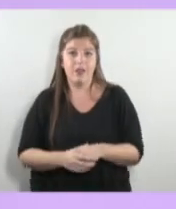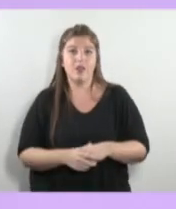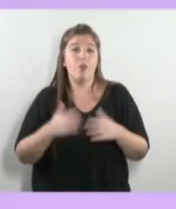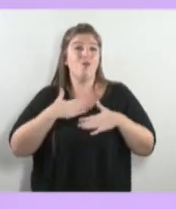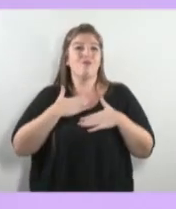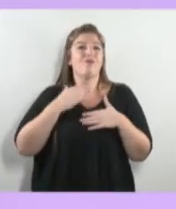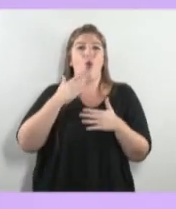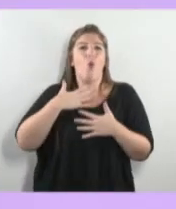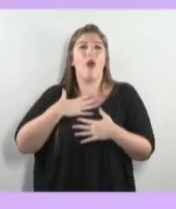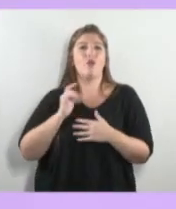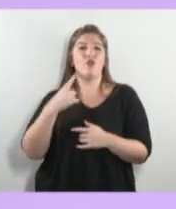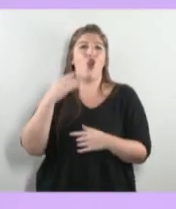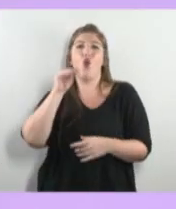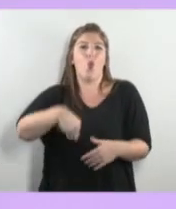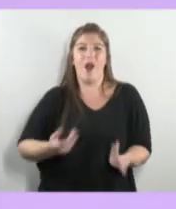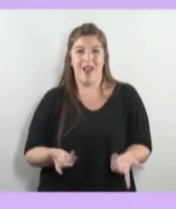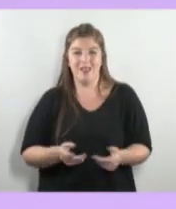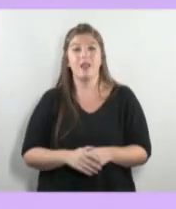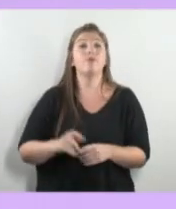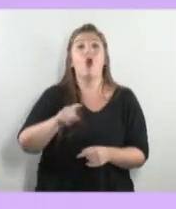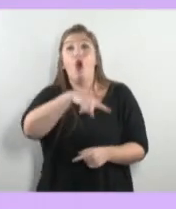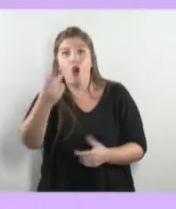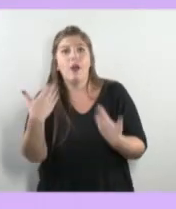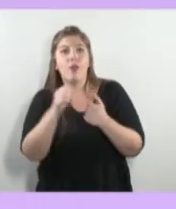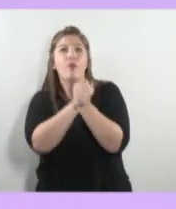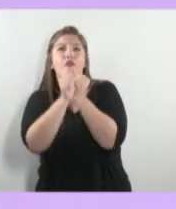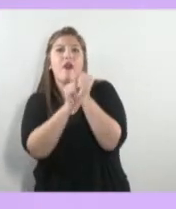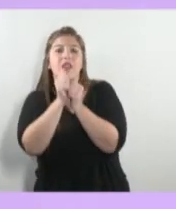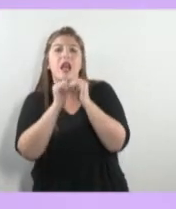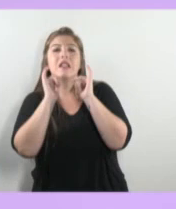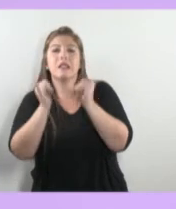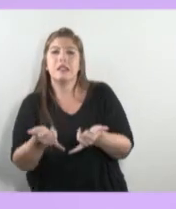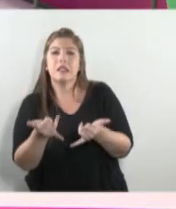organismo. Exactamente. ¿No? Digamos, otras las podemos fabricar a partir